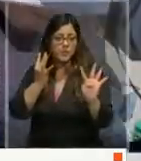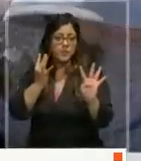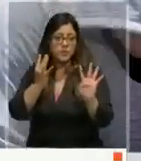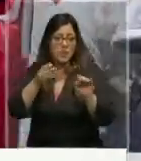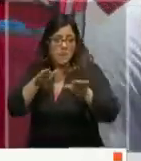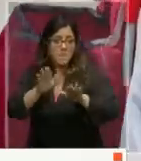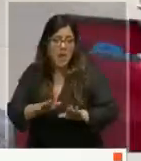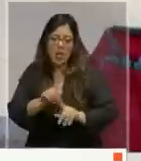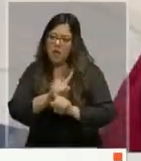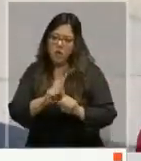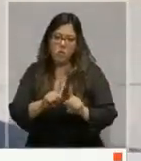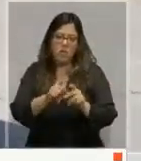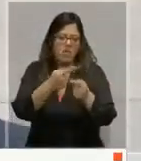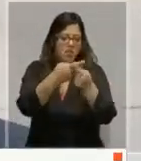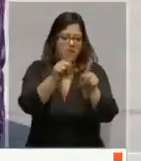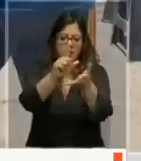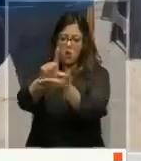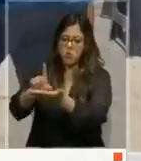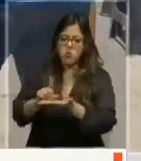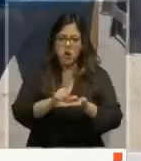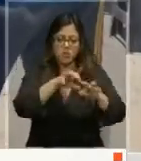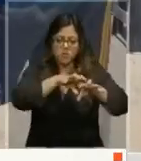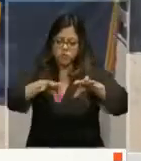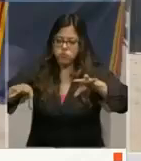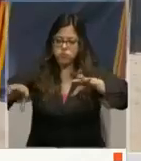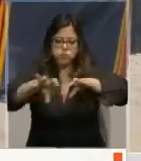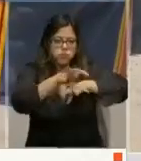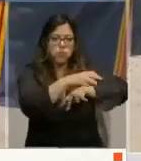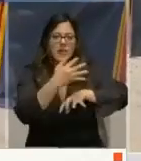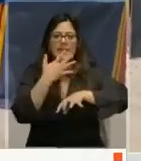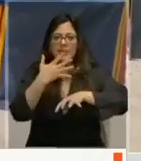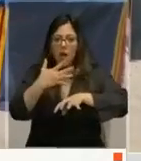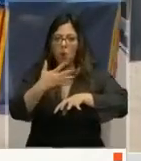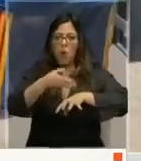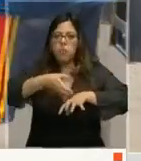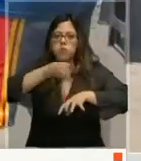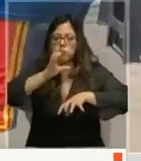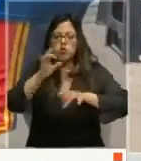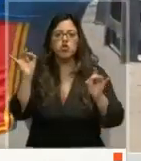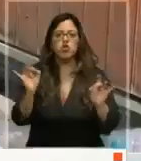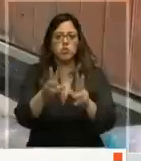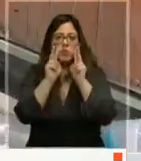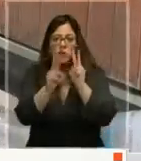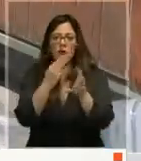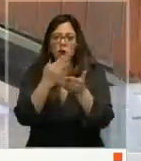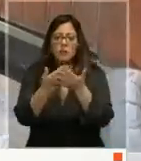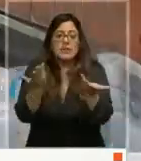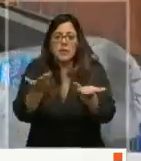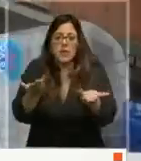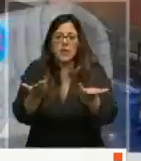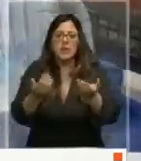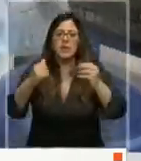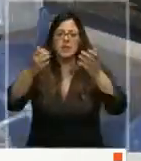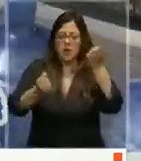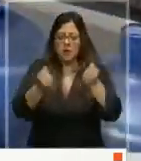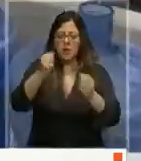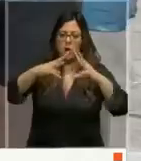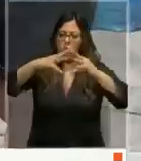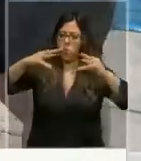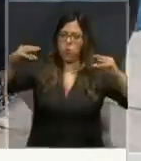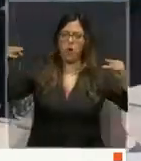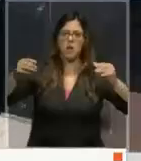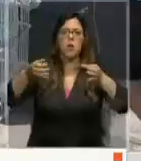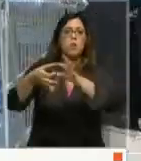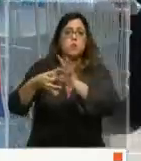en los diferentes puntos de abastecimiento de agua potable de la ciudad. Esto solo se ve cuando hay camiones aljibe porque los estanques se han encontrado